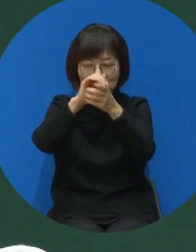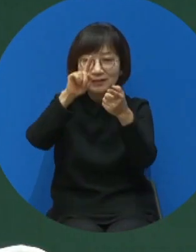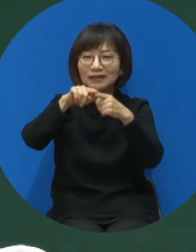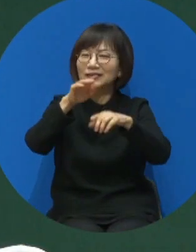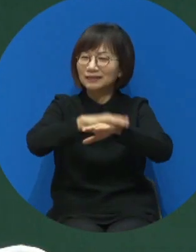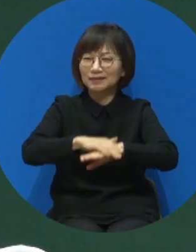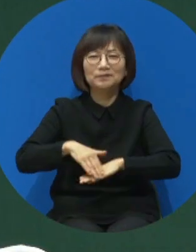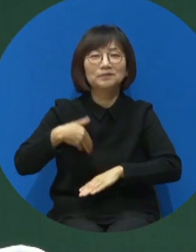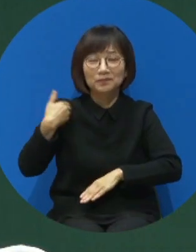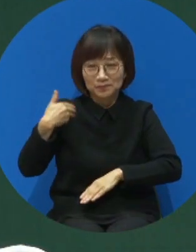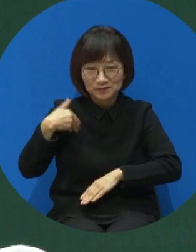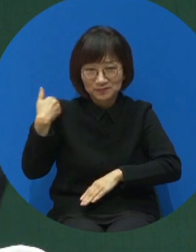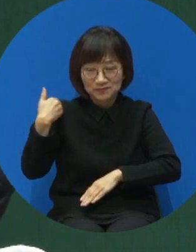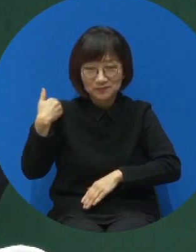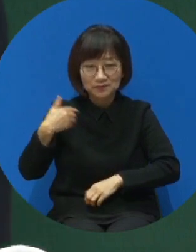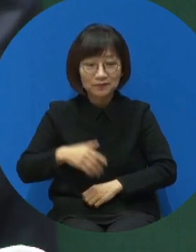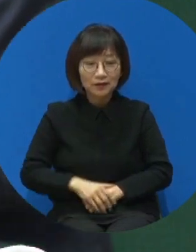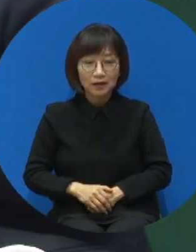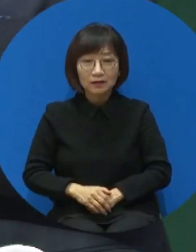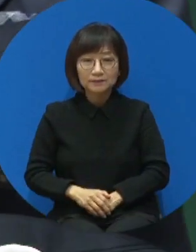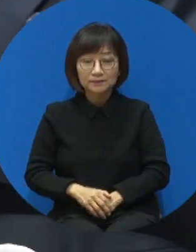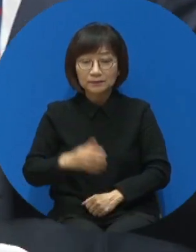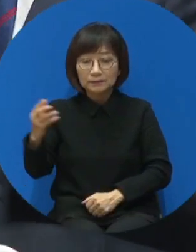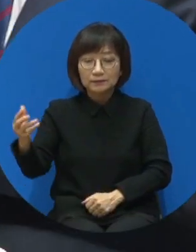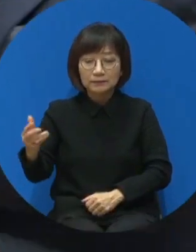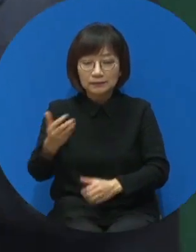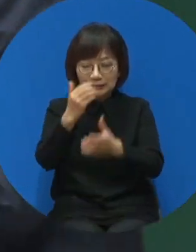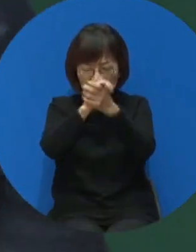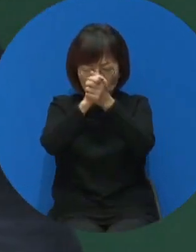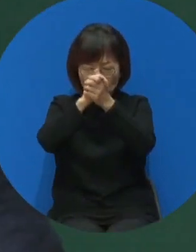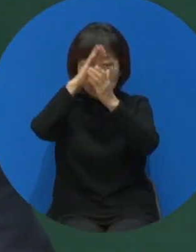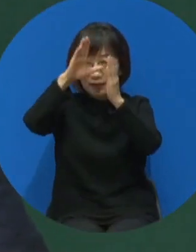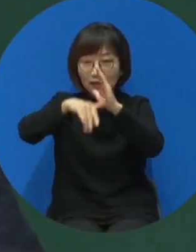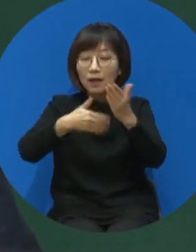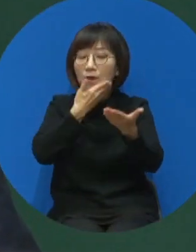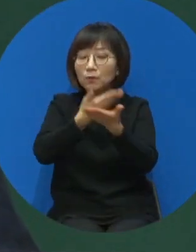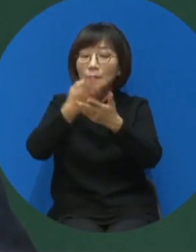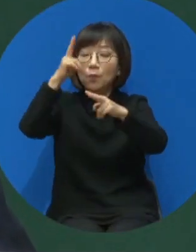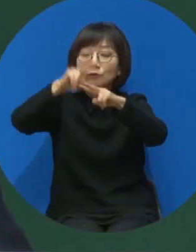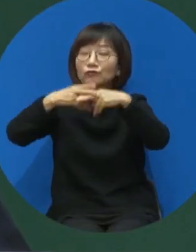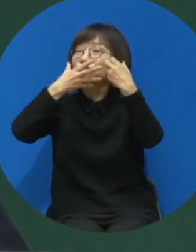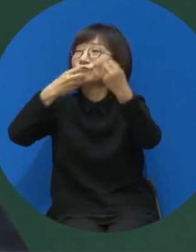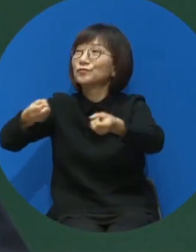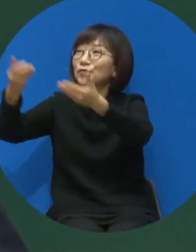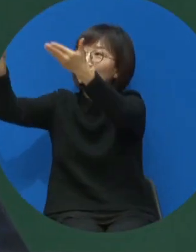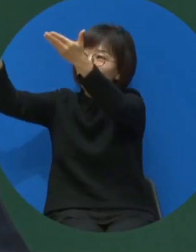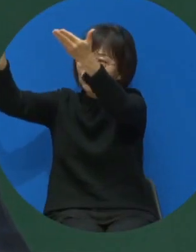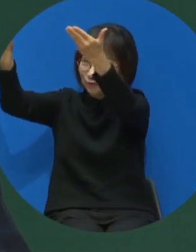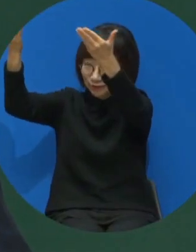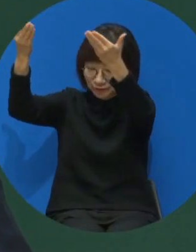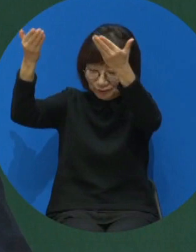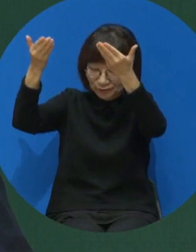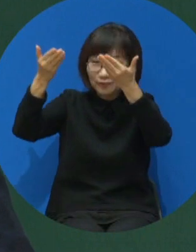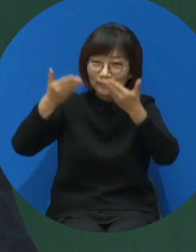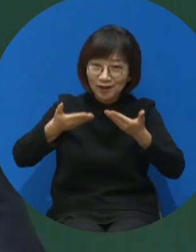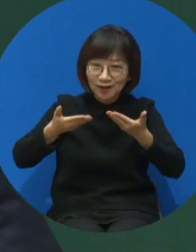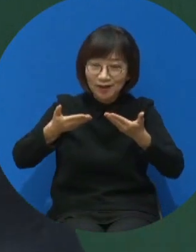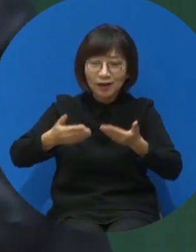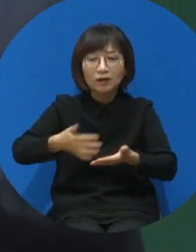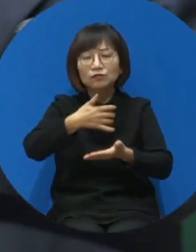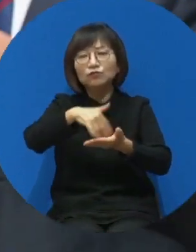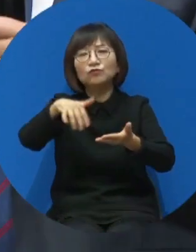te odia porque iván de juan tenía out caballero setting